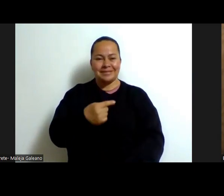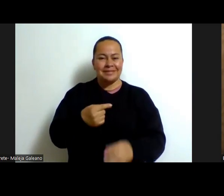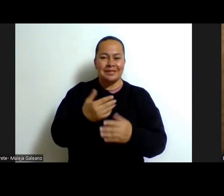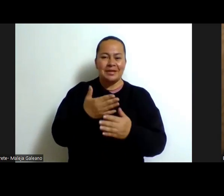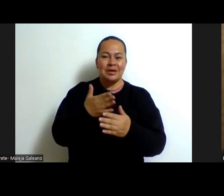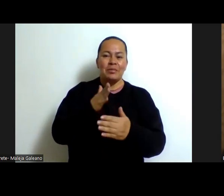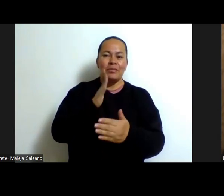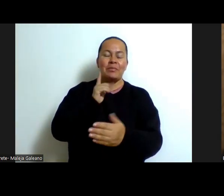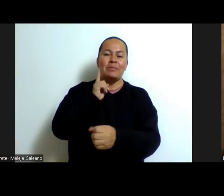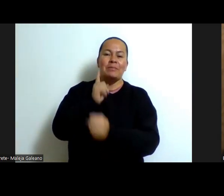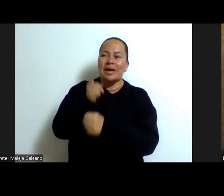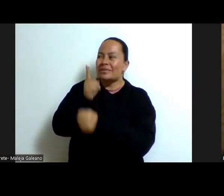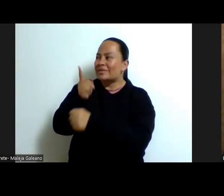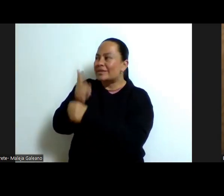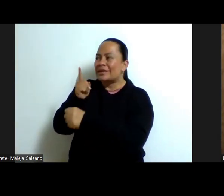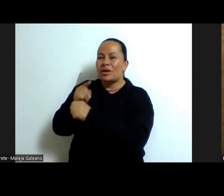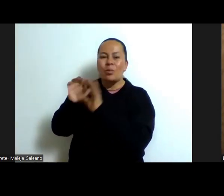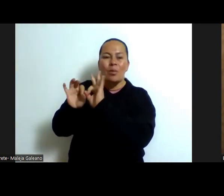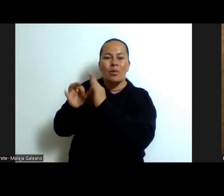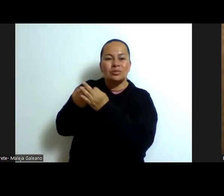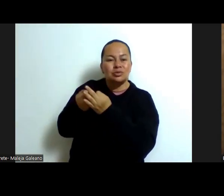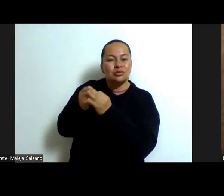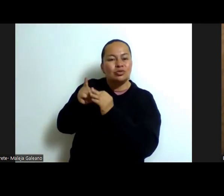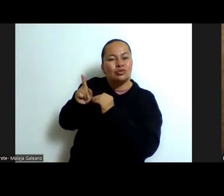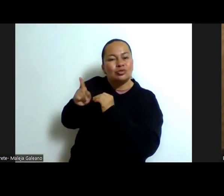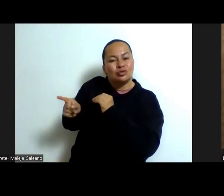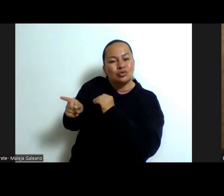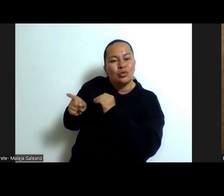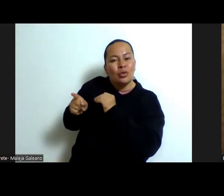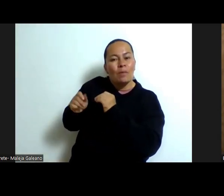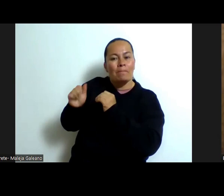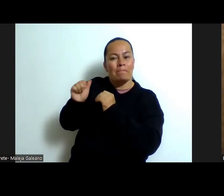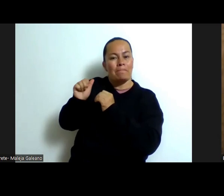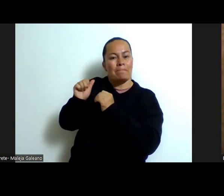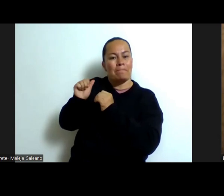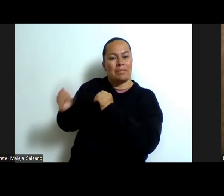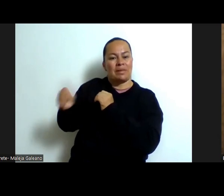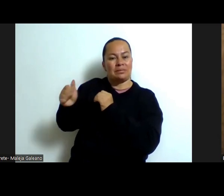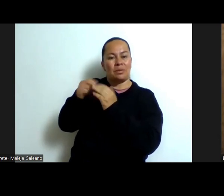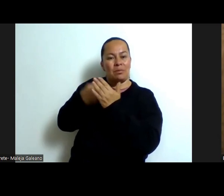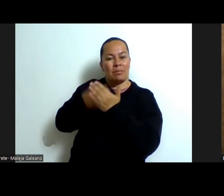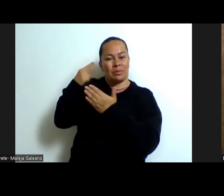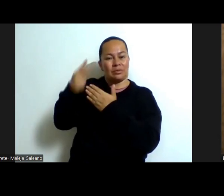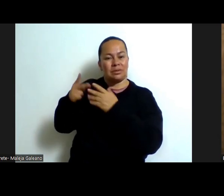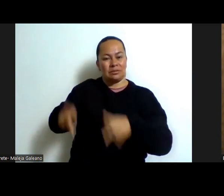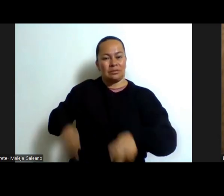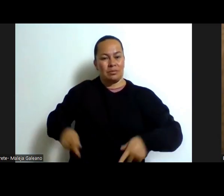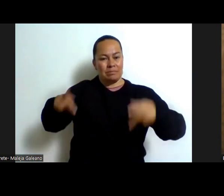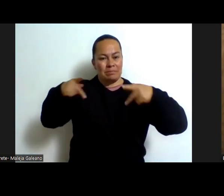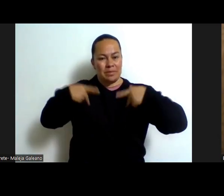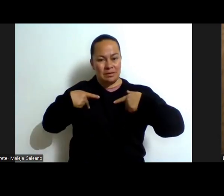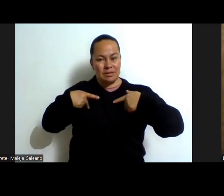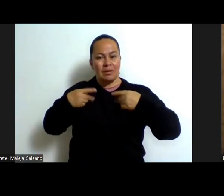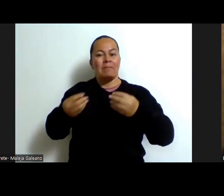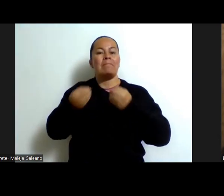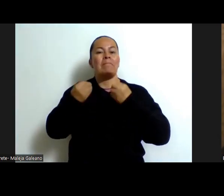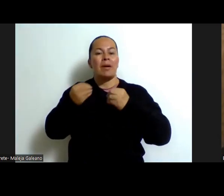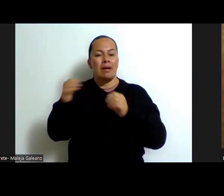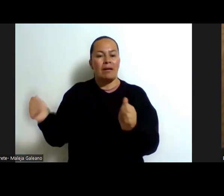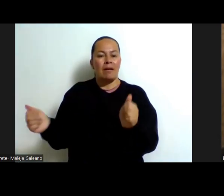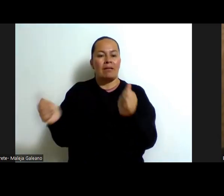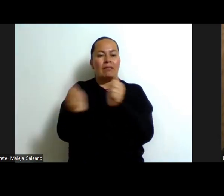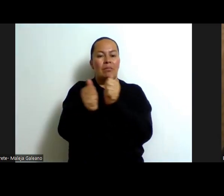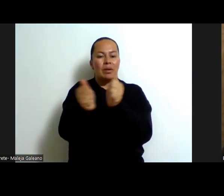es a que la familia tenga que dejar su propio proyecto de vida sí para acompañar el